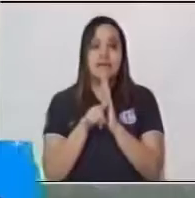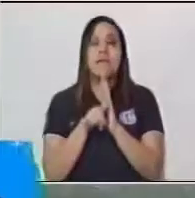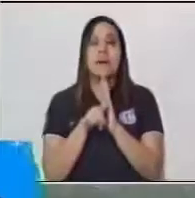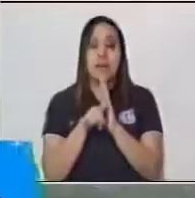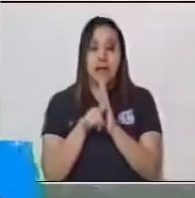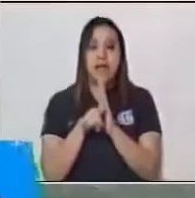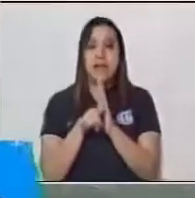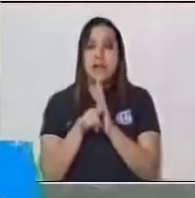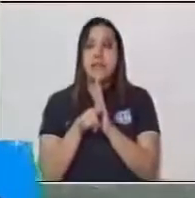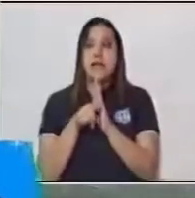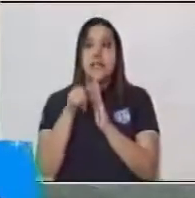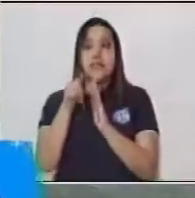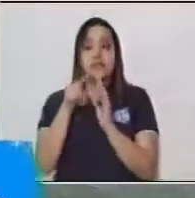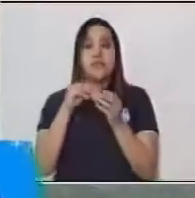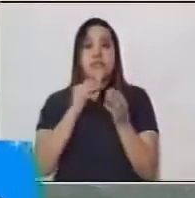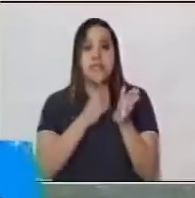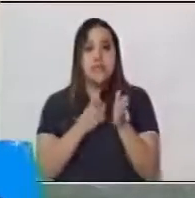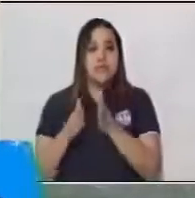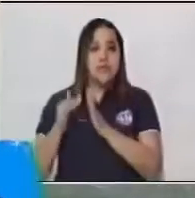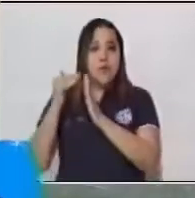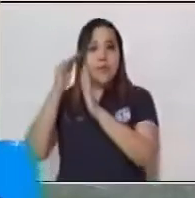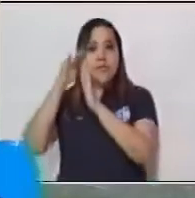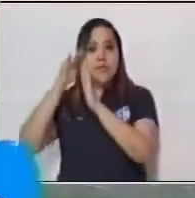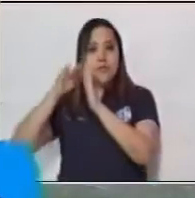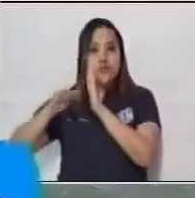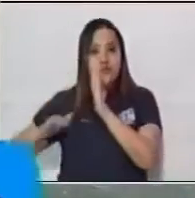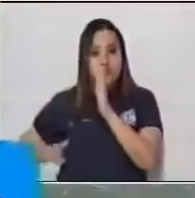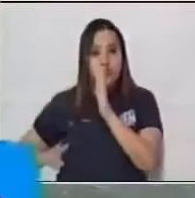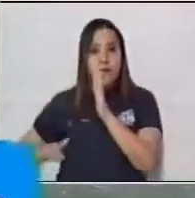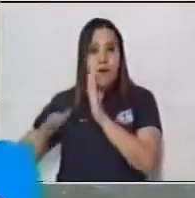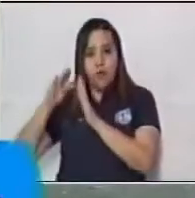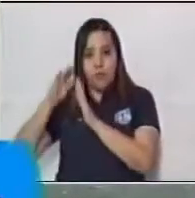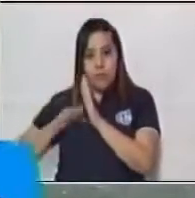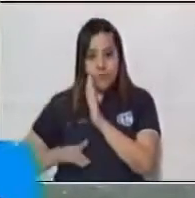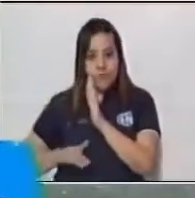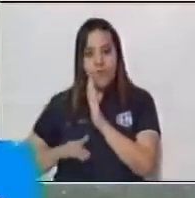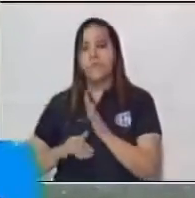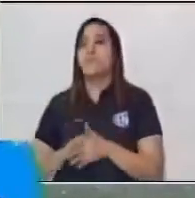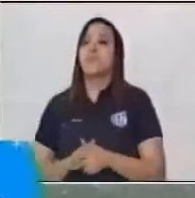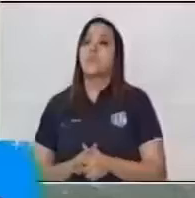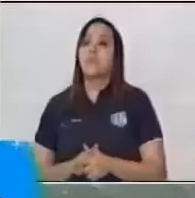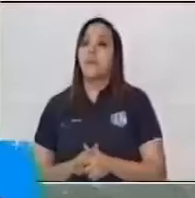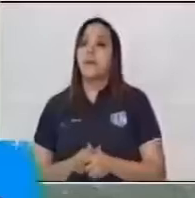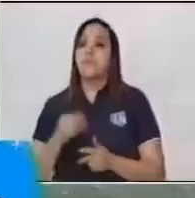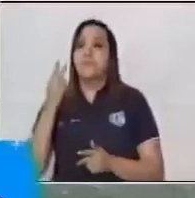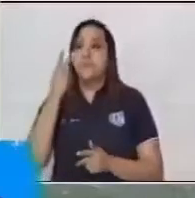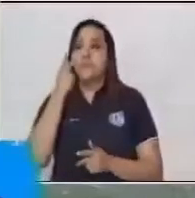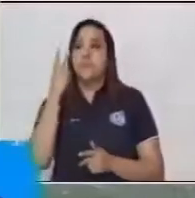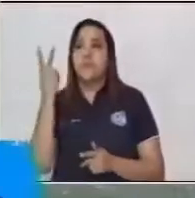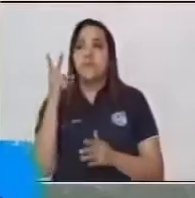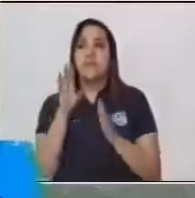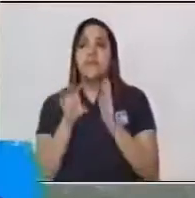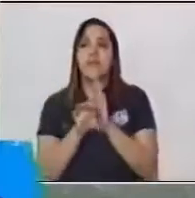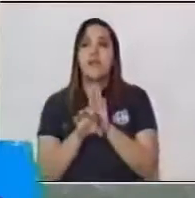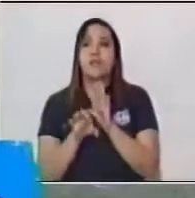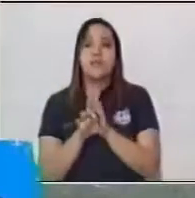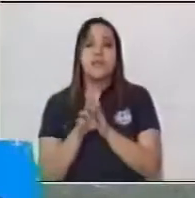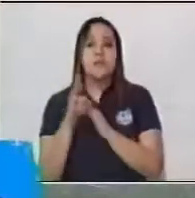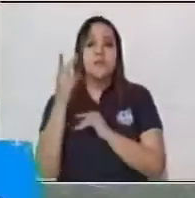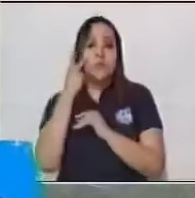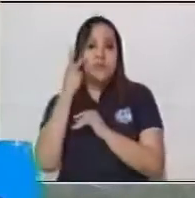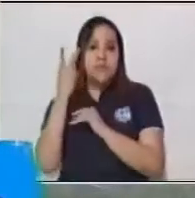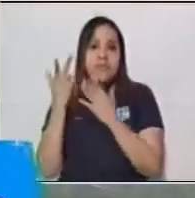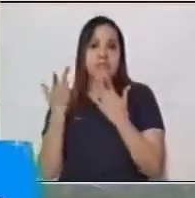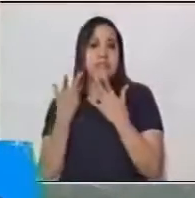ser decreciente o en disminución. Muy bien. Vamos a ir entonces a los ejemplos. Nos piden construir